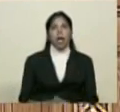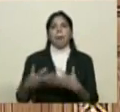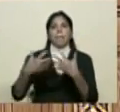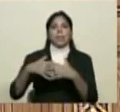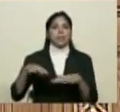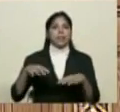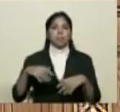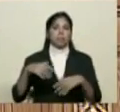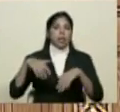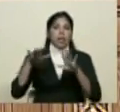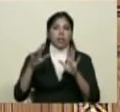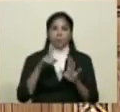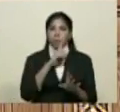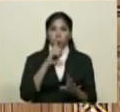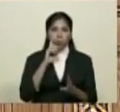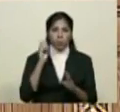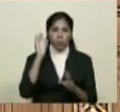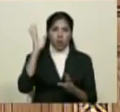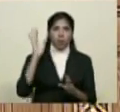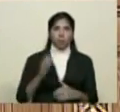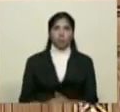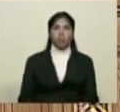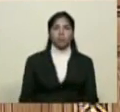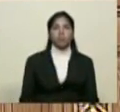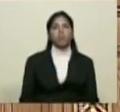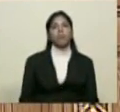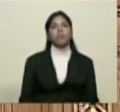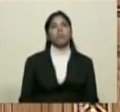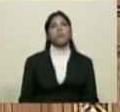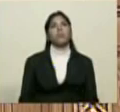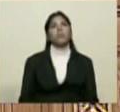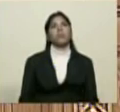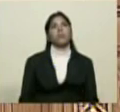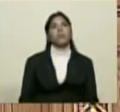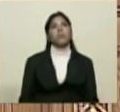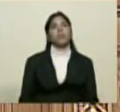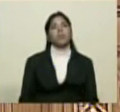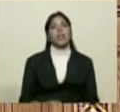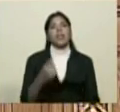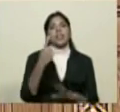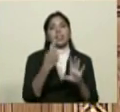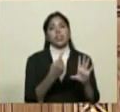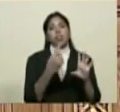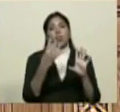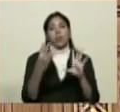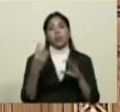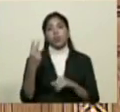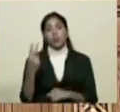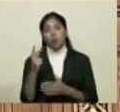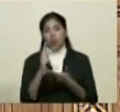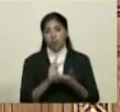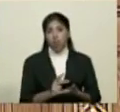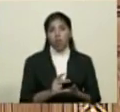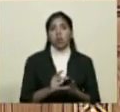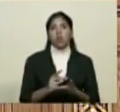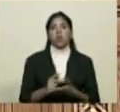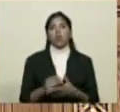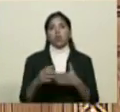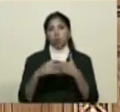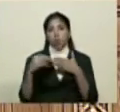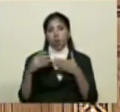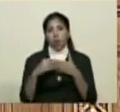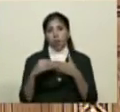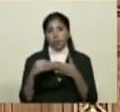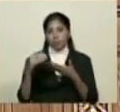estableció un precio de importación para un producto de un producto a 642 dólares por kilogramo ver que siempre el tema de